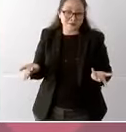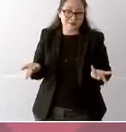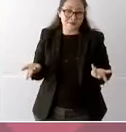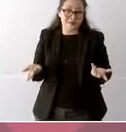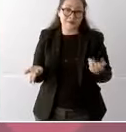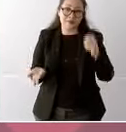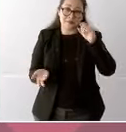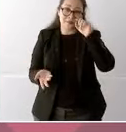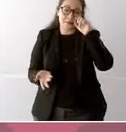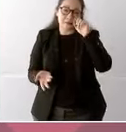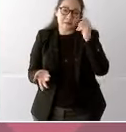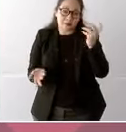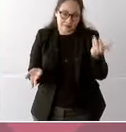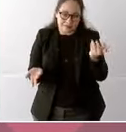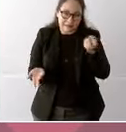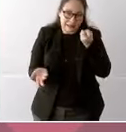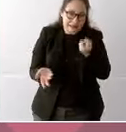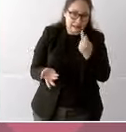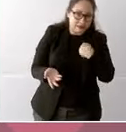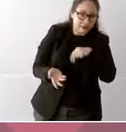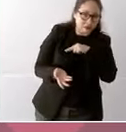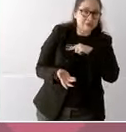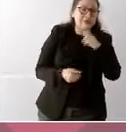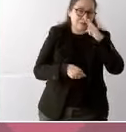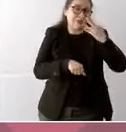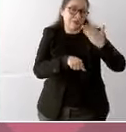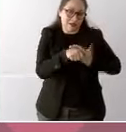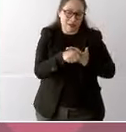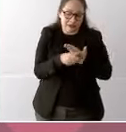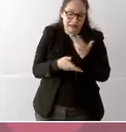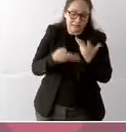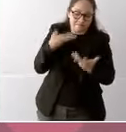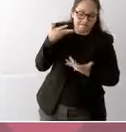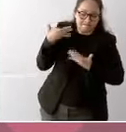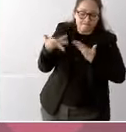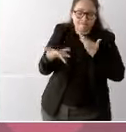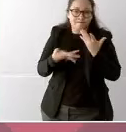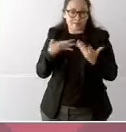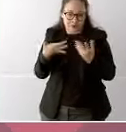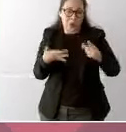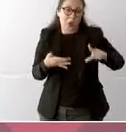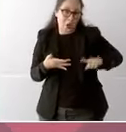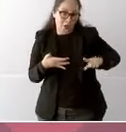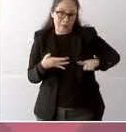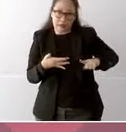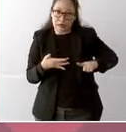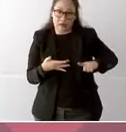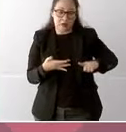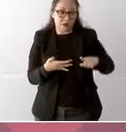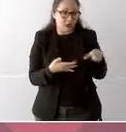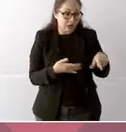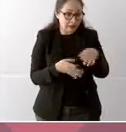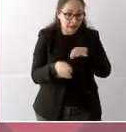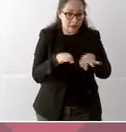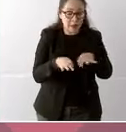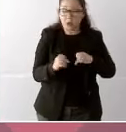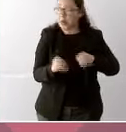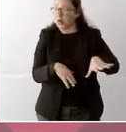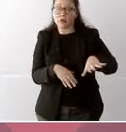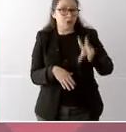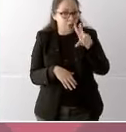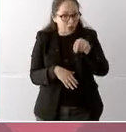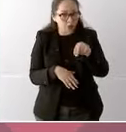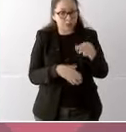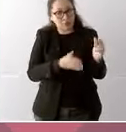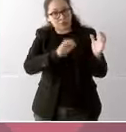¿Qué es nuestra responsabilidad como gobierno? Que a nadie le falte